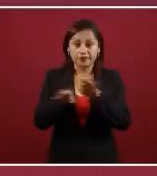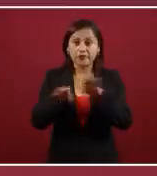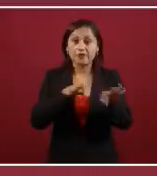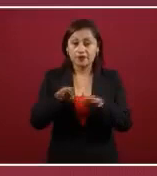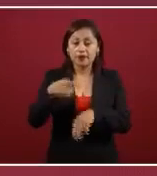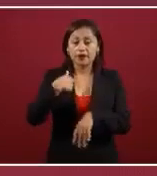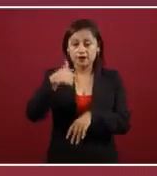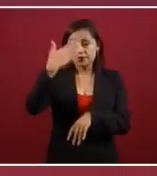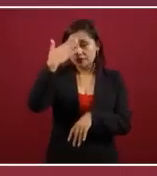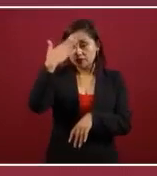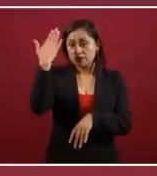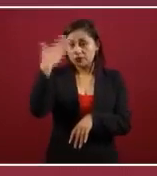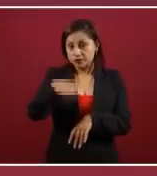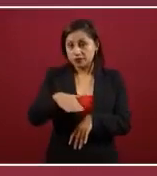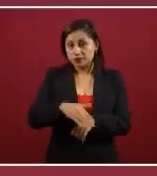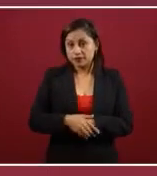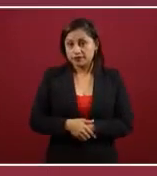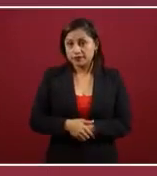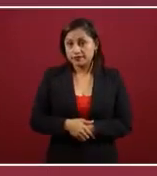sobre todo